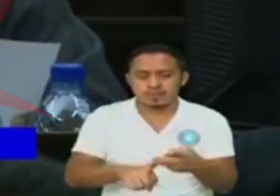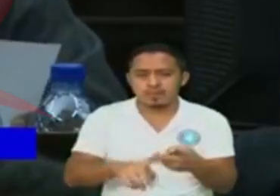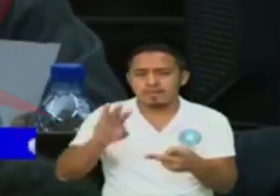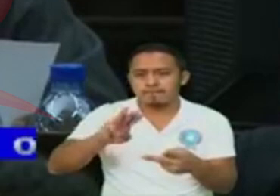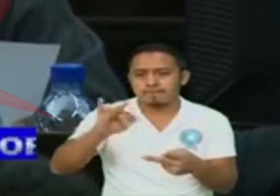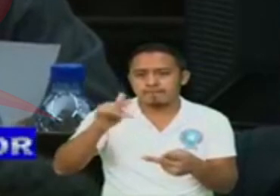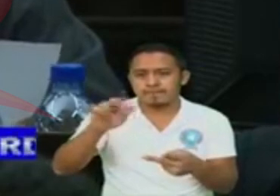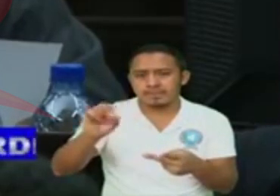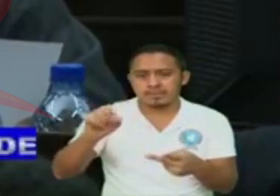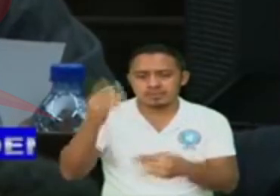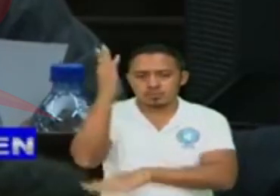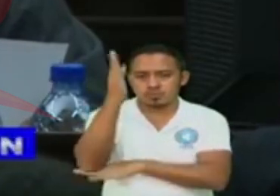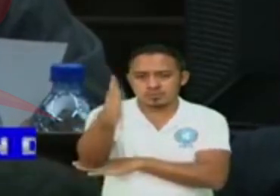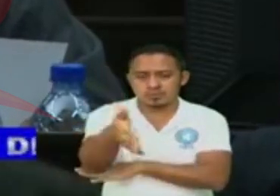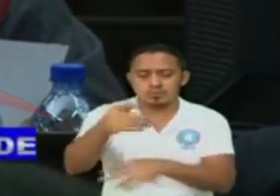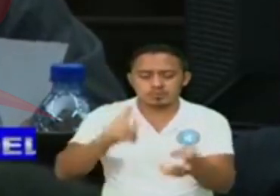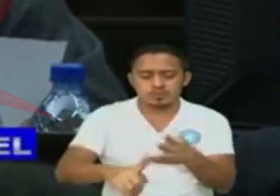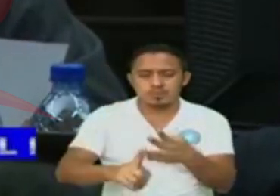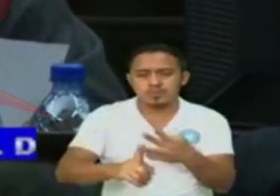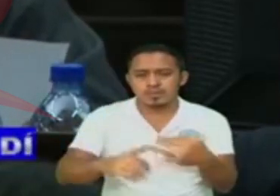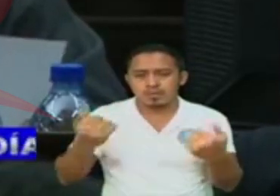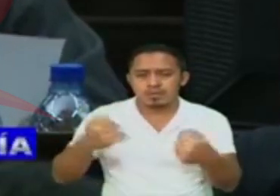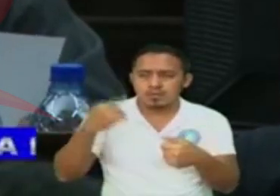y Extranjería, el sistema penitenciario,